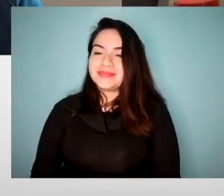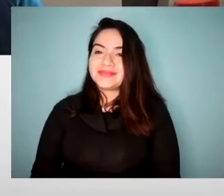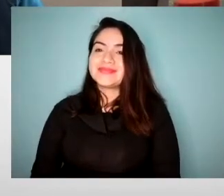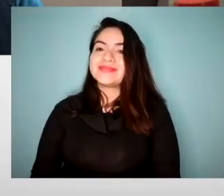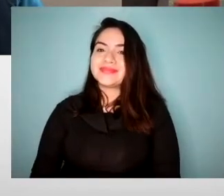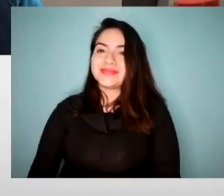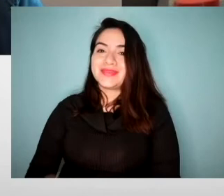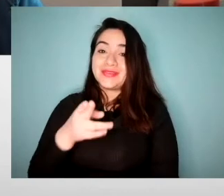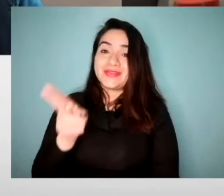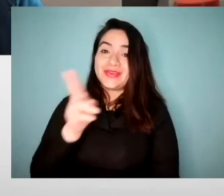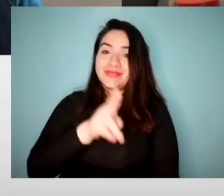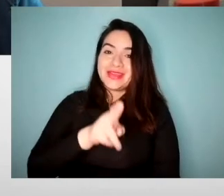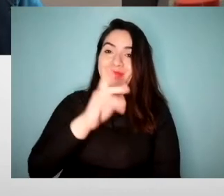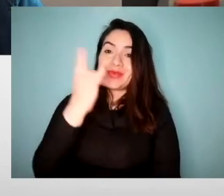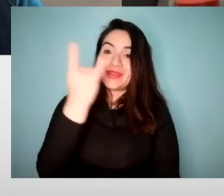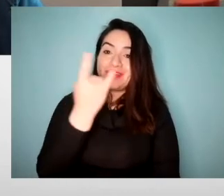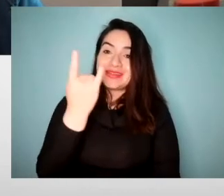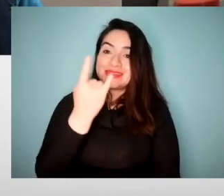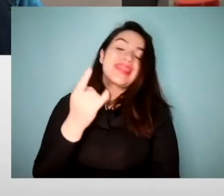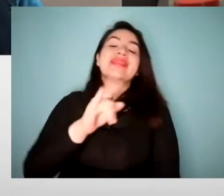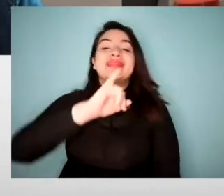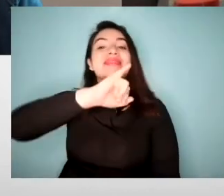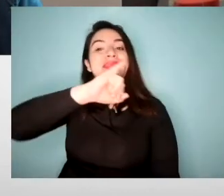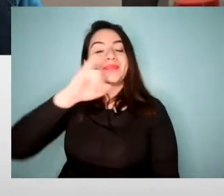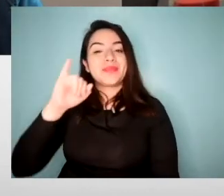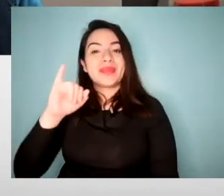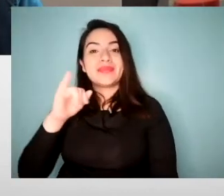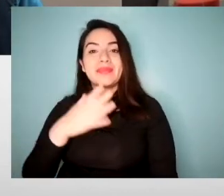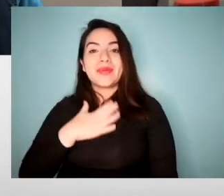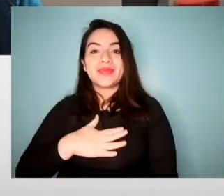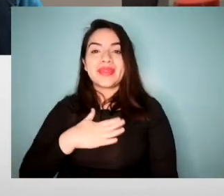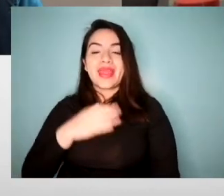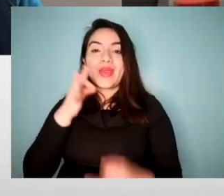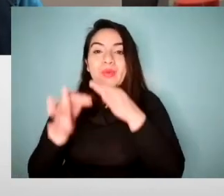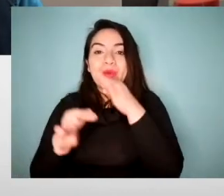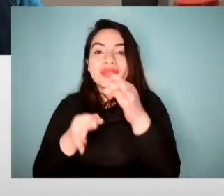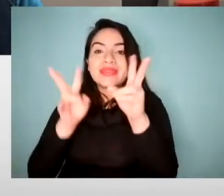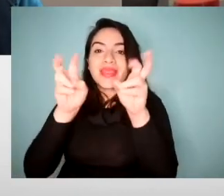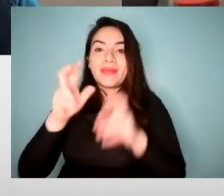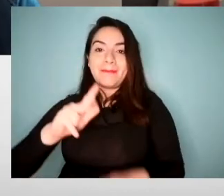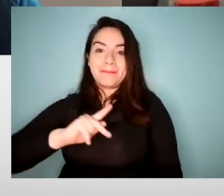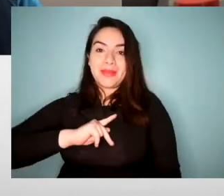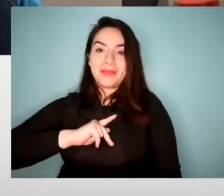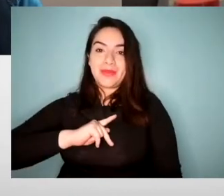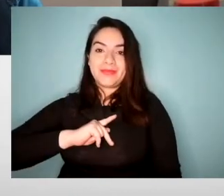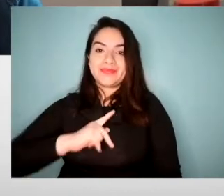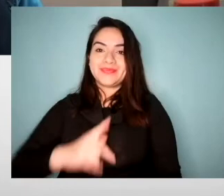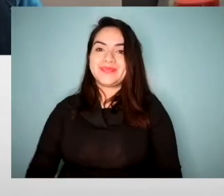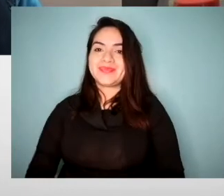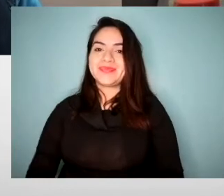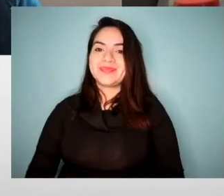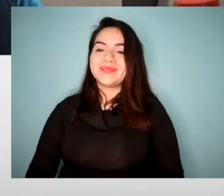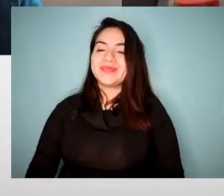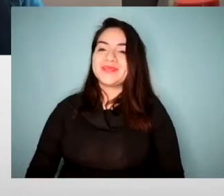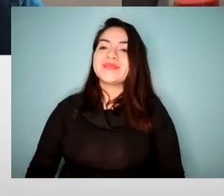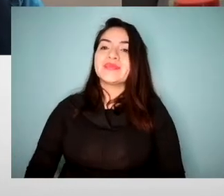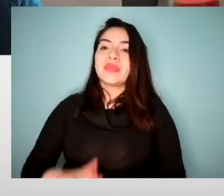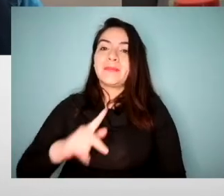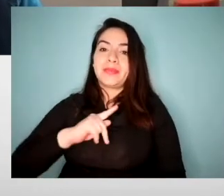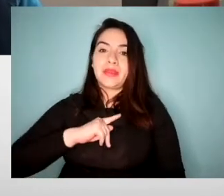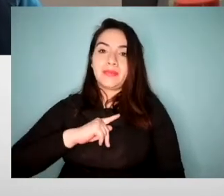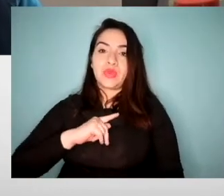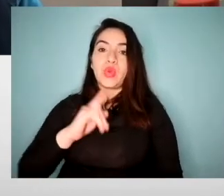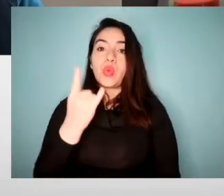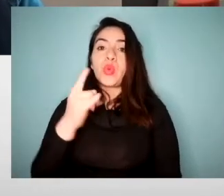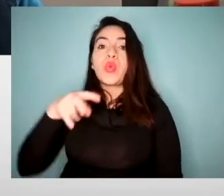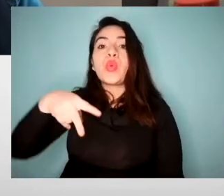universidad en un segundo. Sin embargo, me gustaría que me contaras sobre ese premio. Sí, bueno, el premio L'Oréal UNESCO ha sido